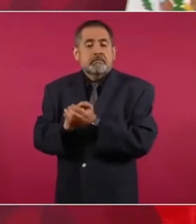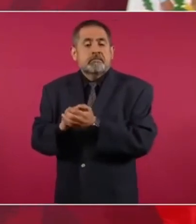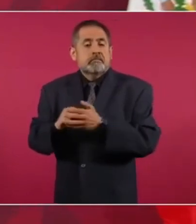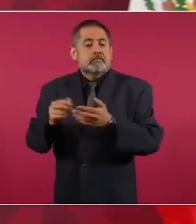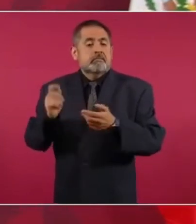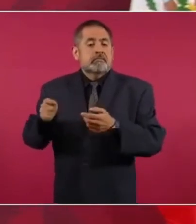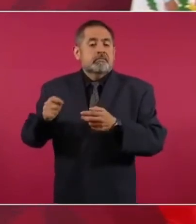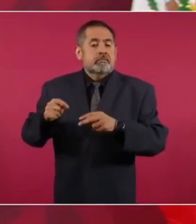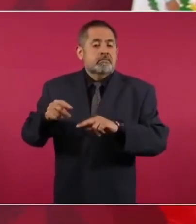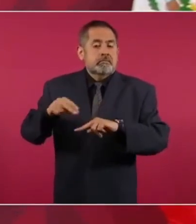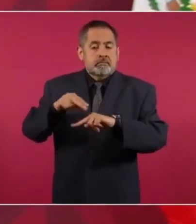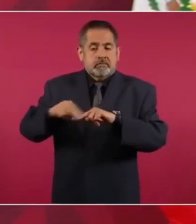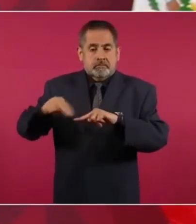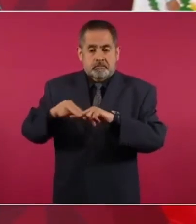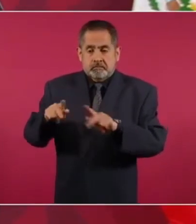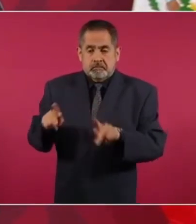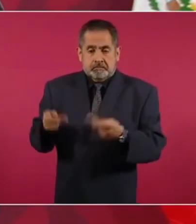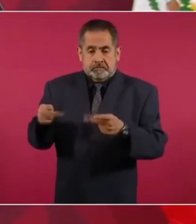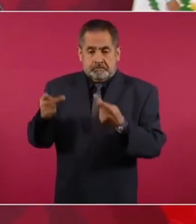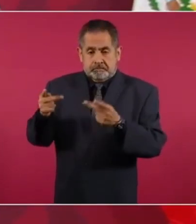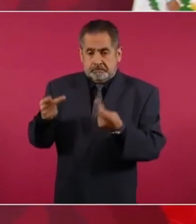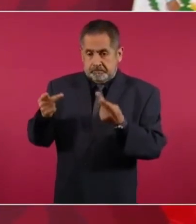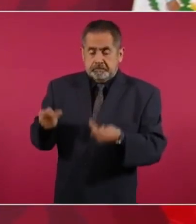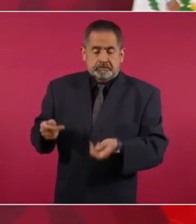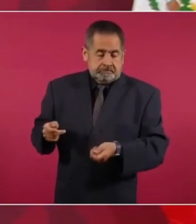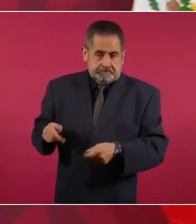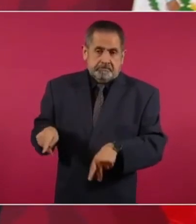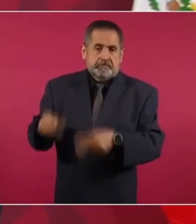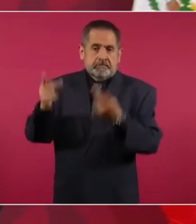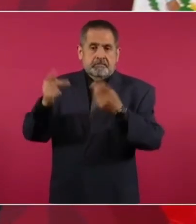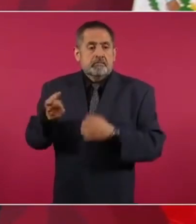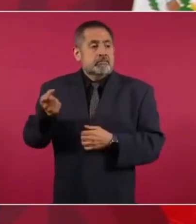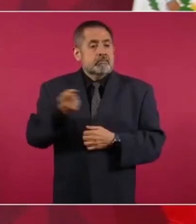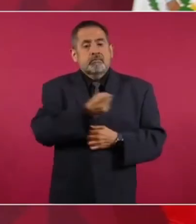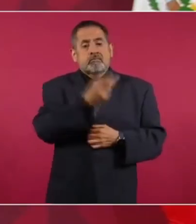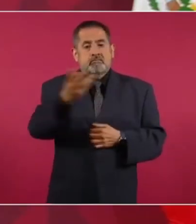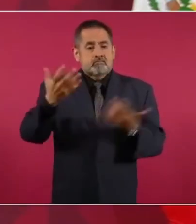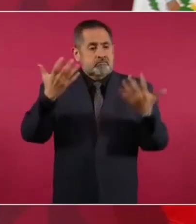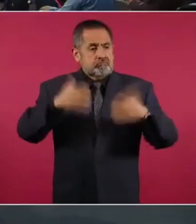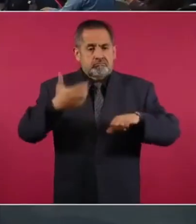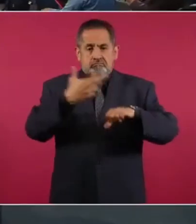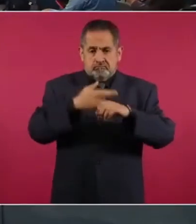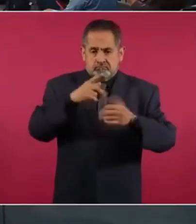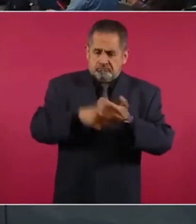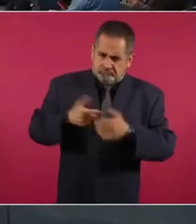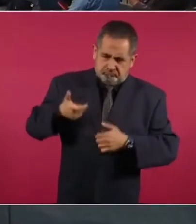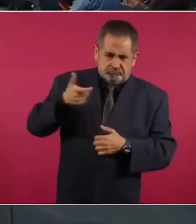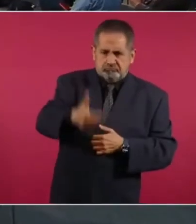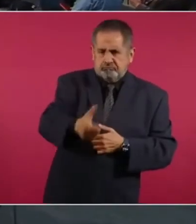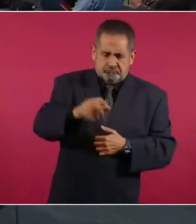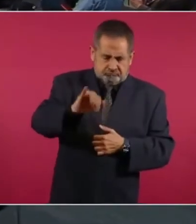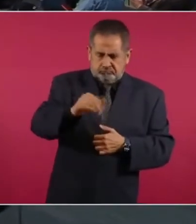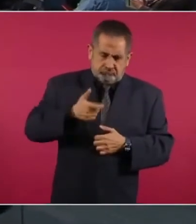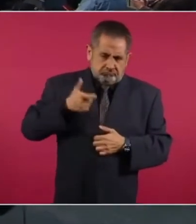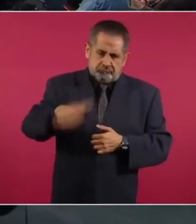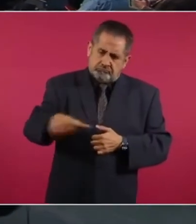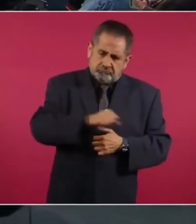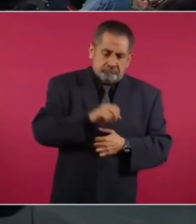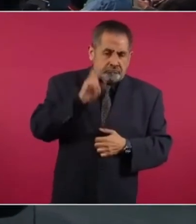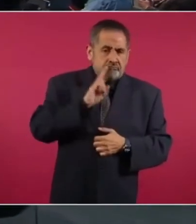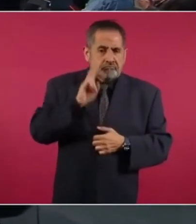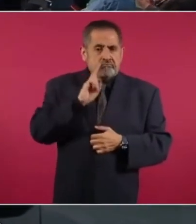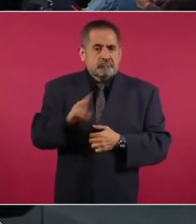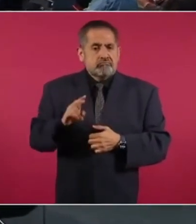los cachitos, y algunos empresarios aportaron